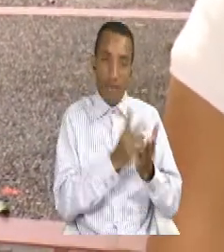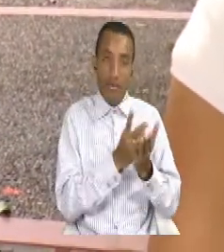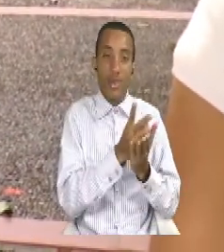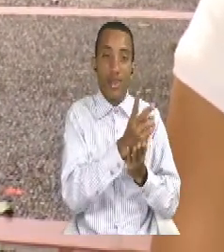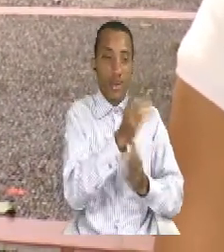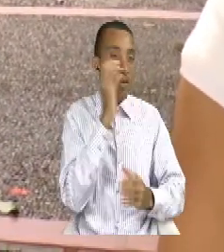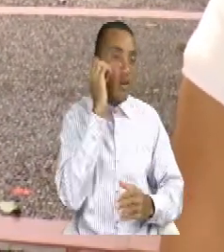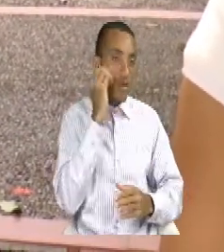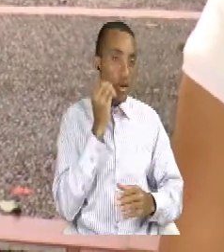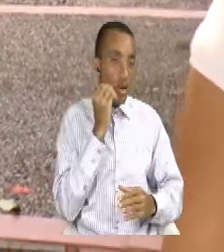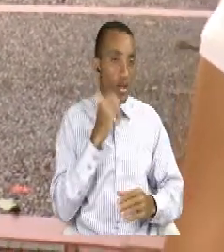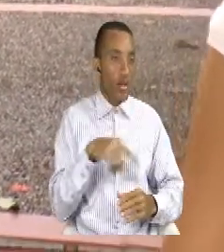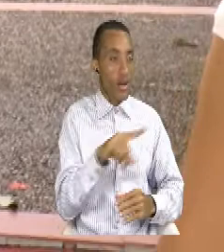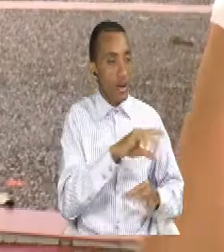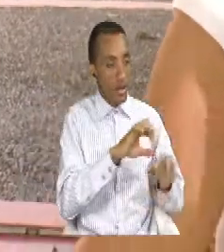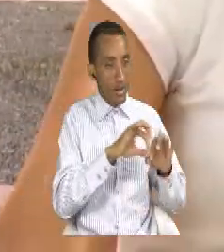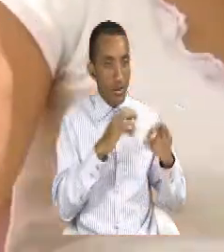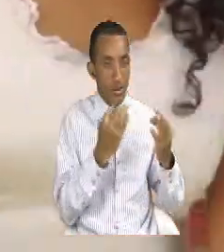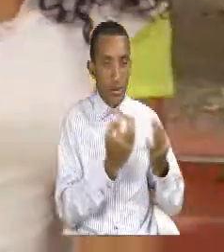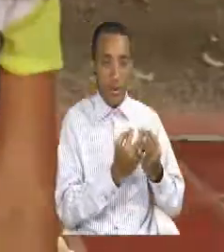hogares y con su familia.